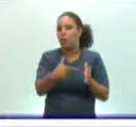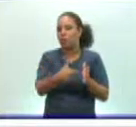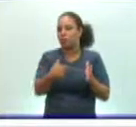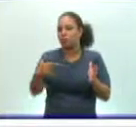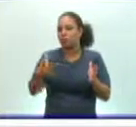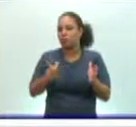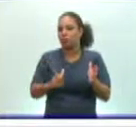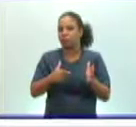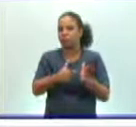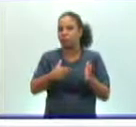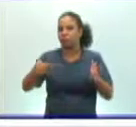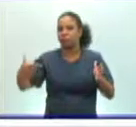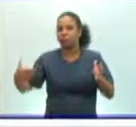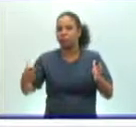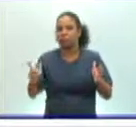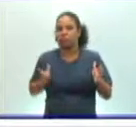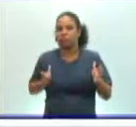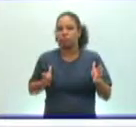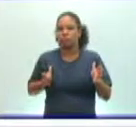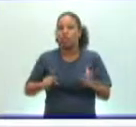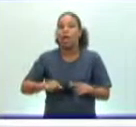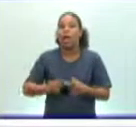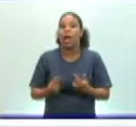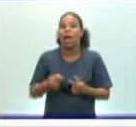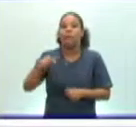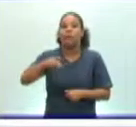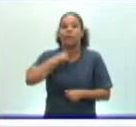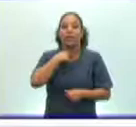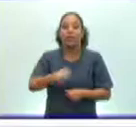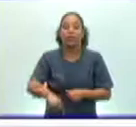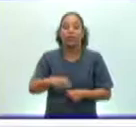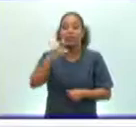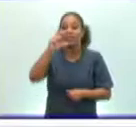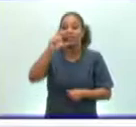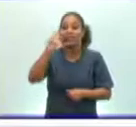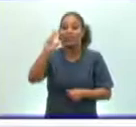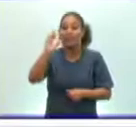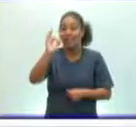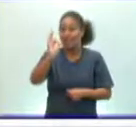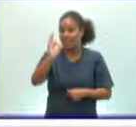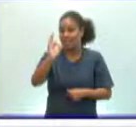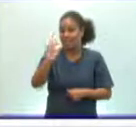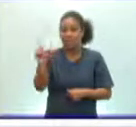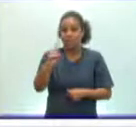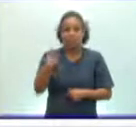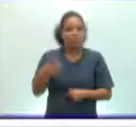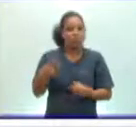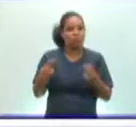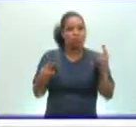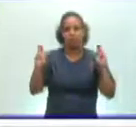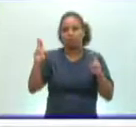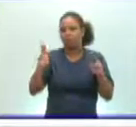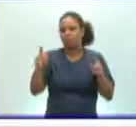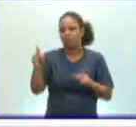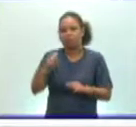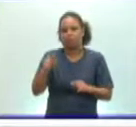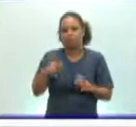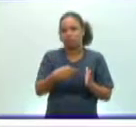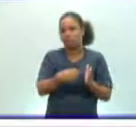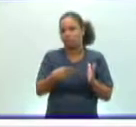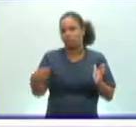semirrecta. Y en el caso del segmento DF, no coincide con el origen